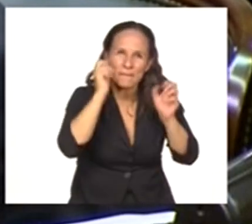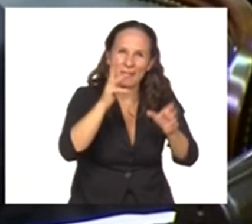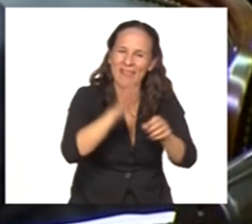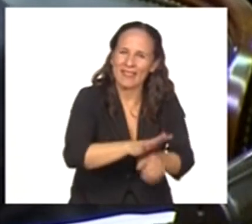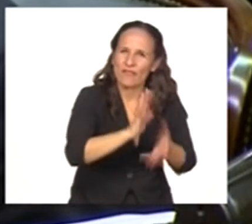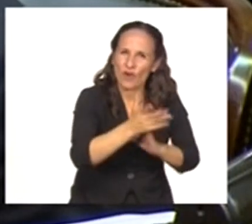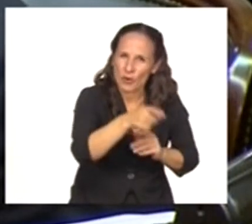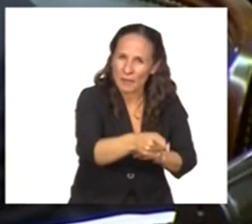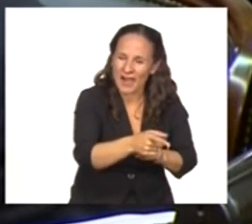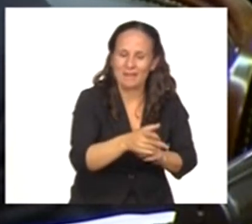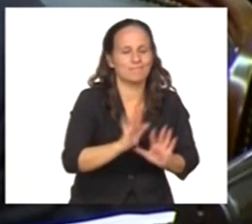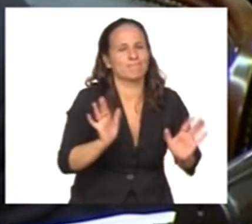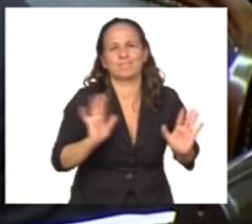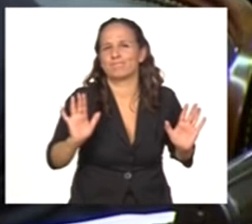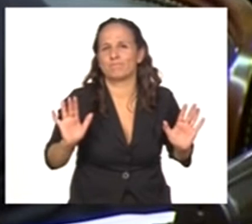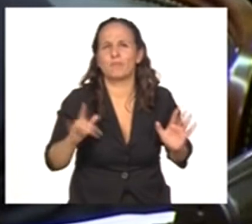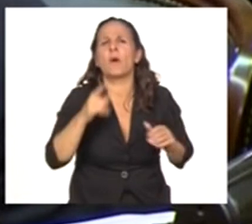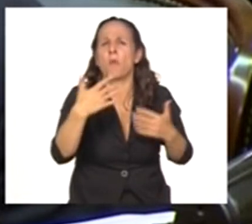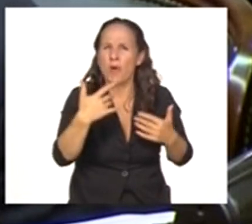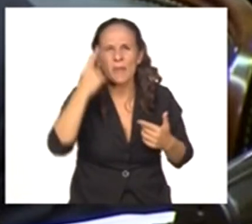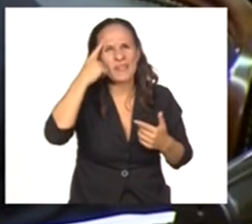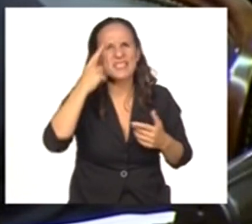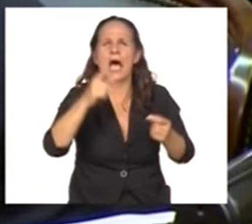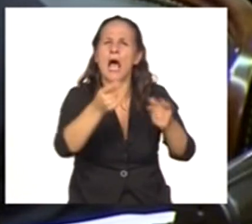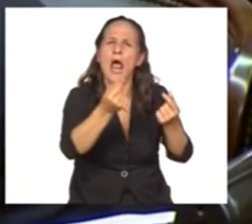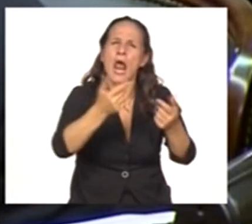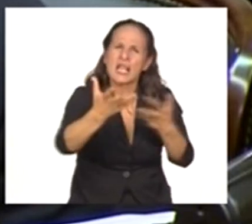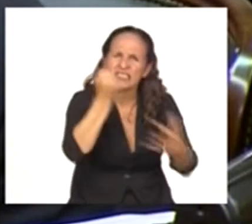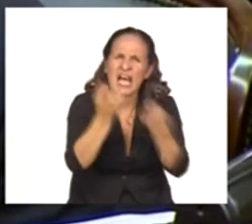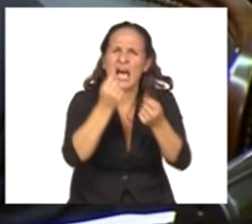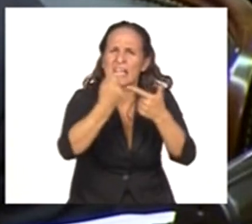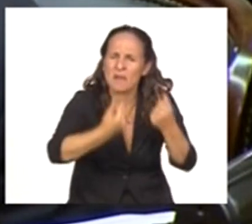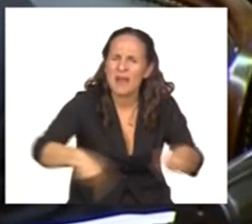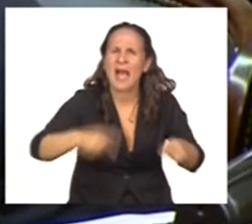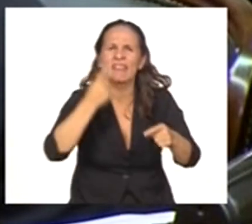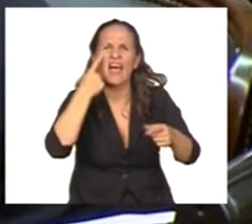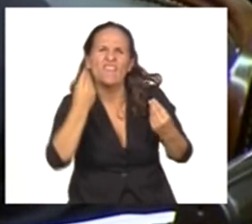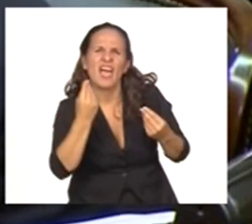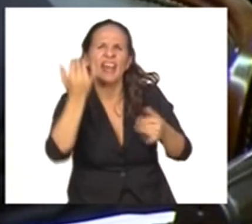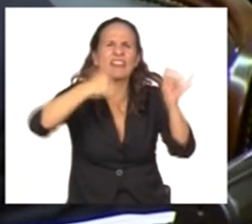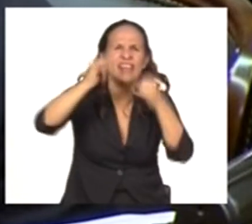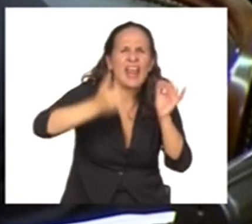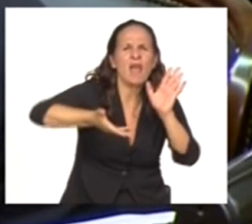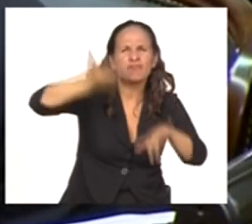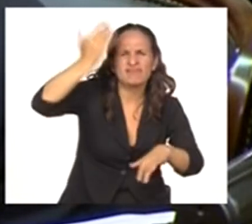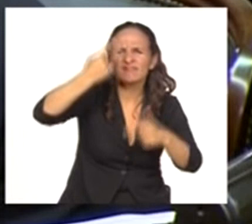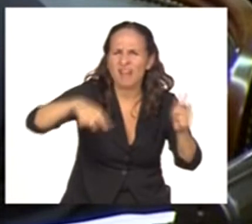sí se puede pensar un país distinto al de la usura, al de la especulación, al de las altas tasas de